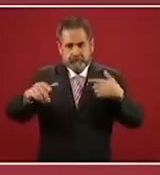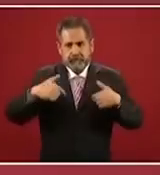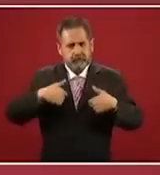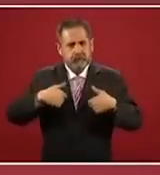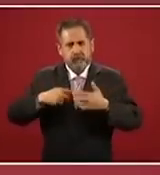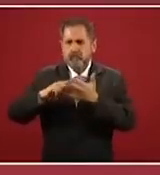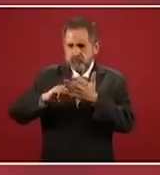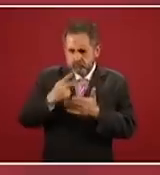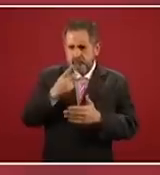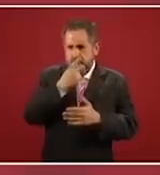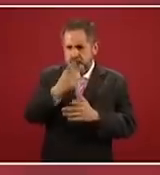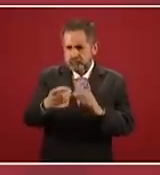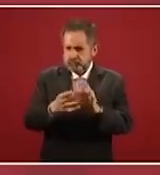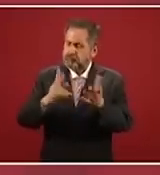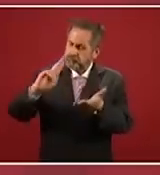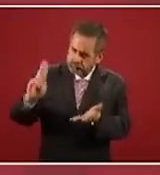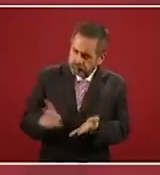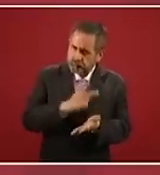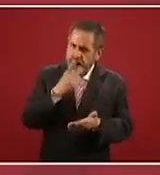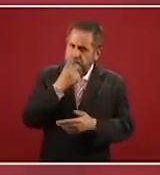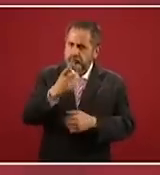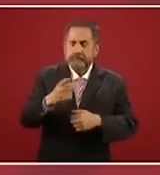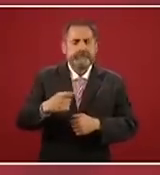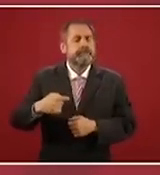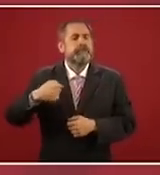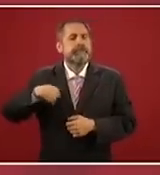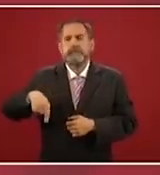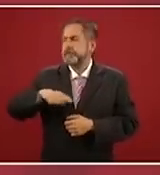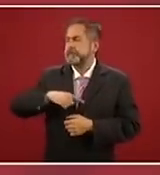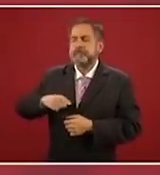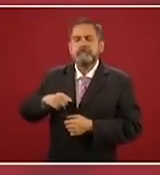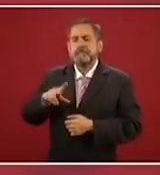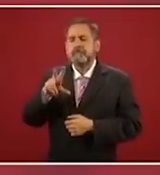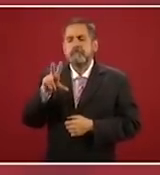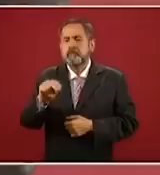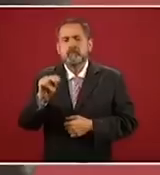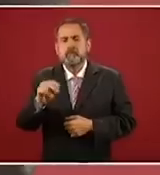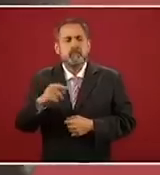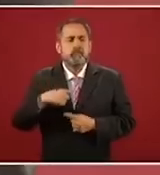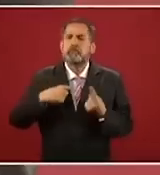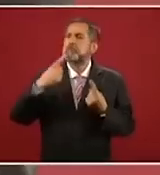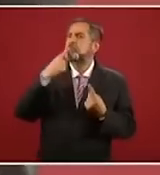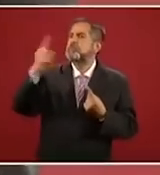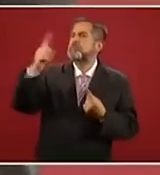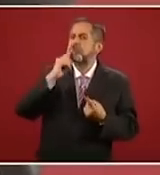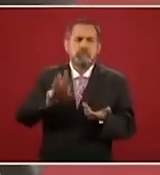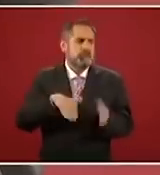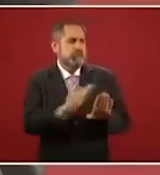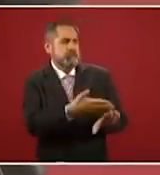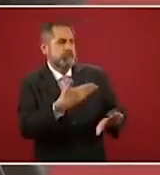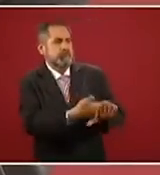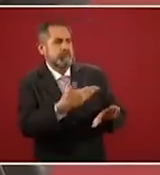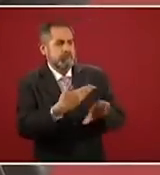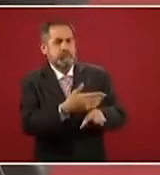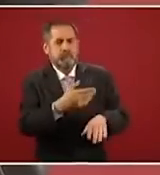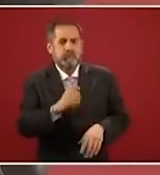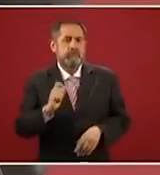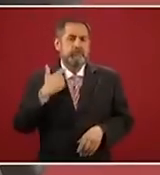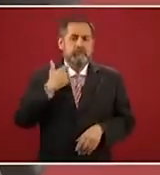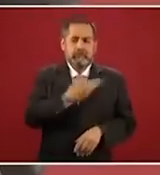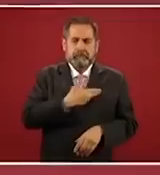y lo repito, es que nosotros no íbamos a presentar denuncias en contra de los expresidentes,